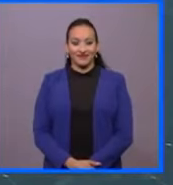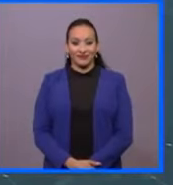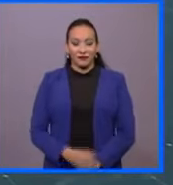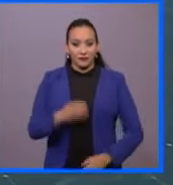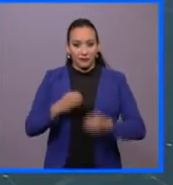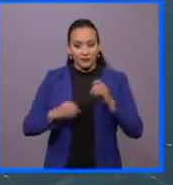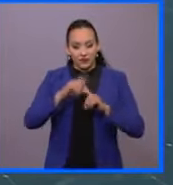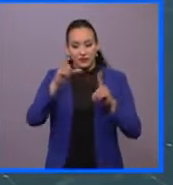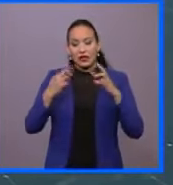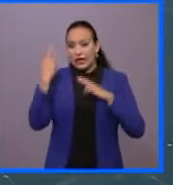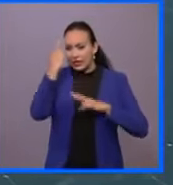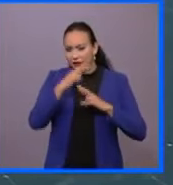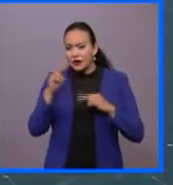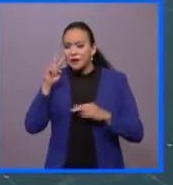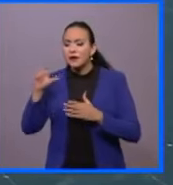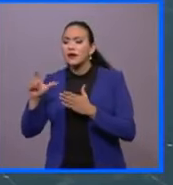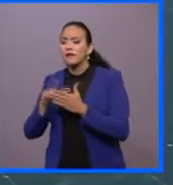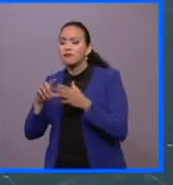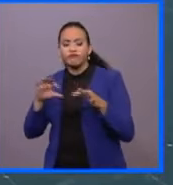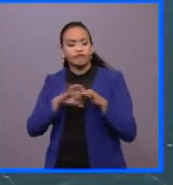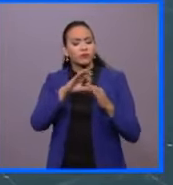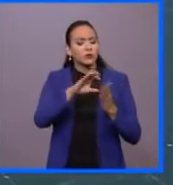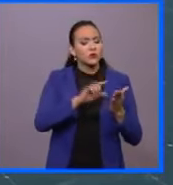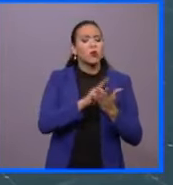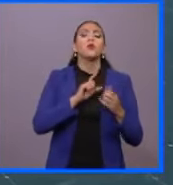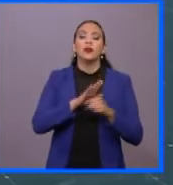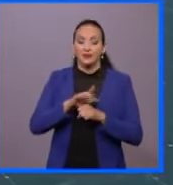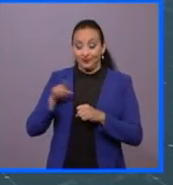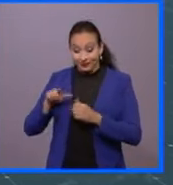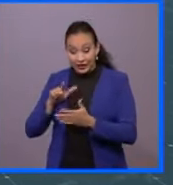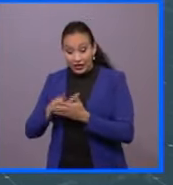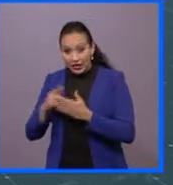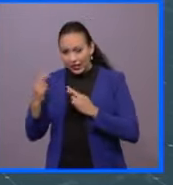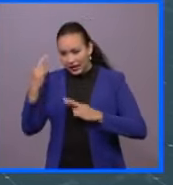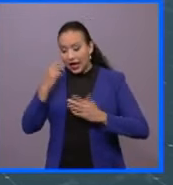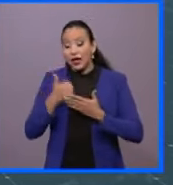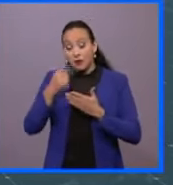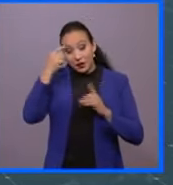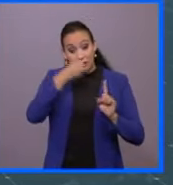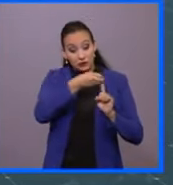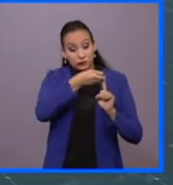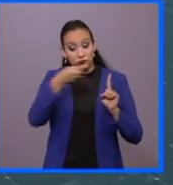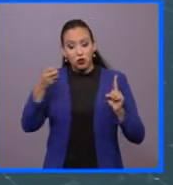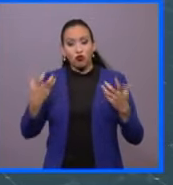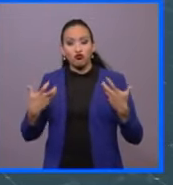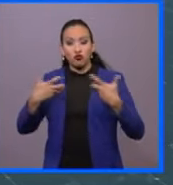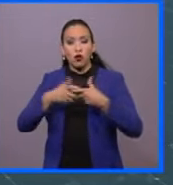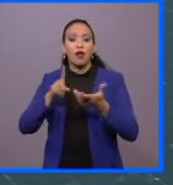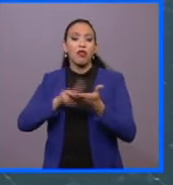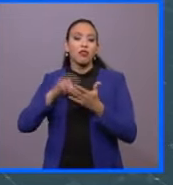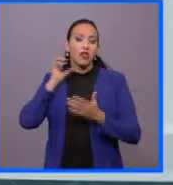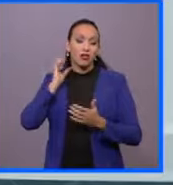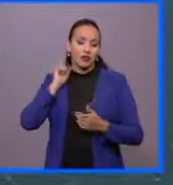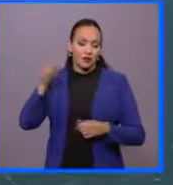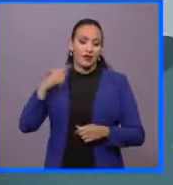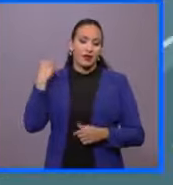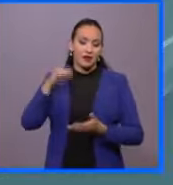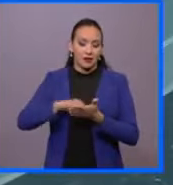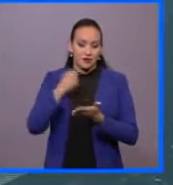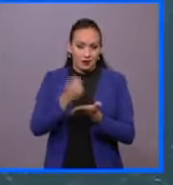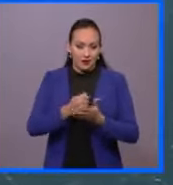La Corte revisó la constitucionalidad de disposiciones que regulan la organización y funcionamiento del Congreso de